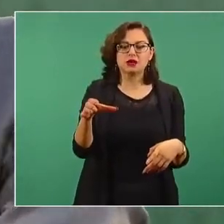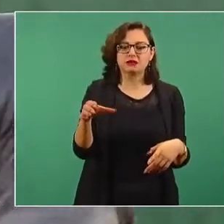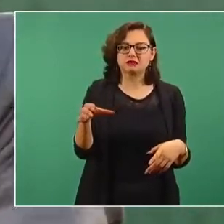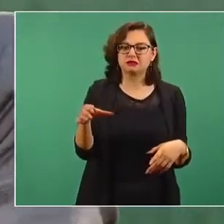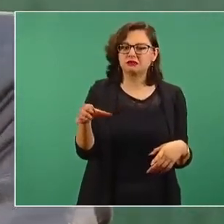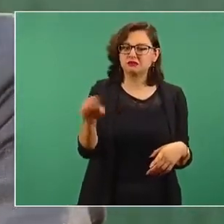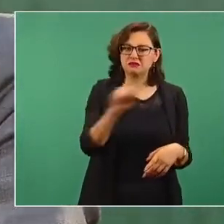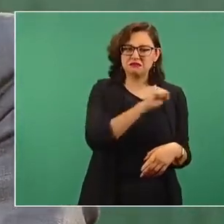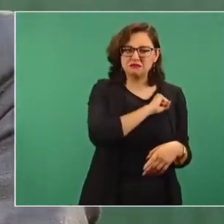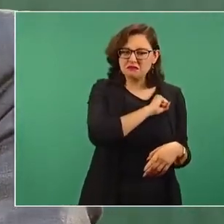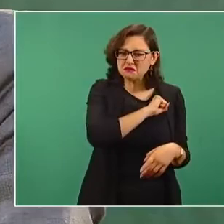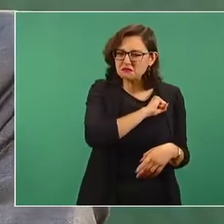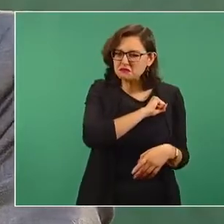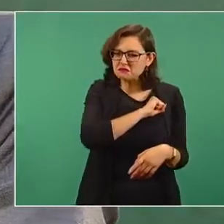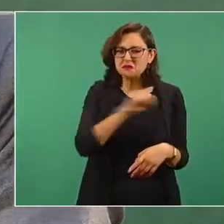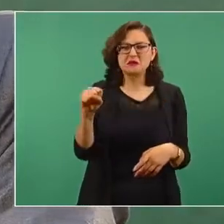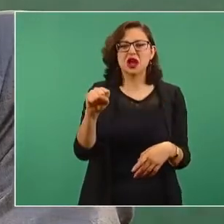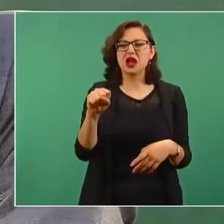severos,